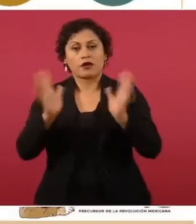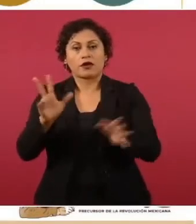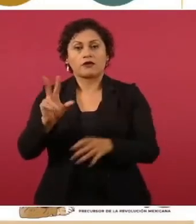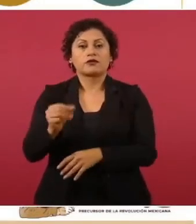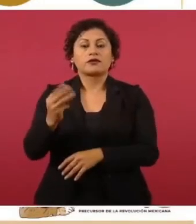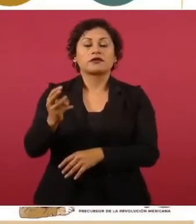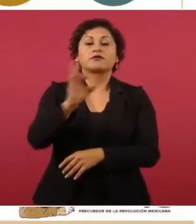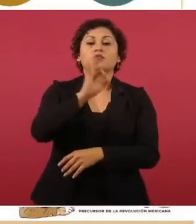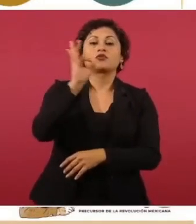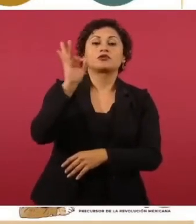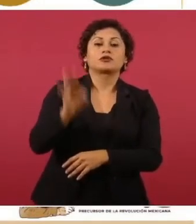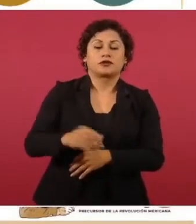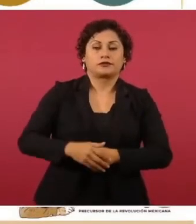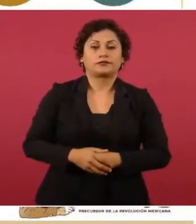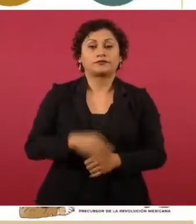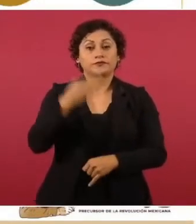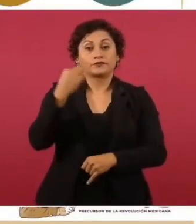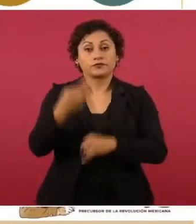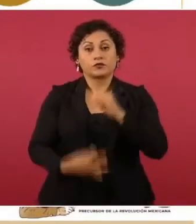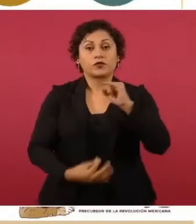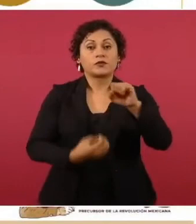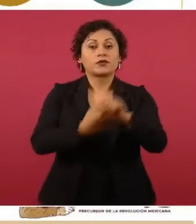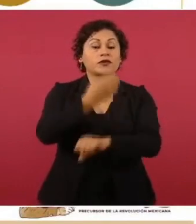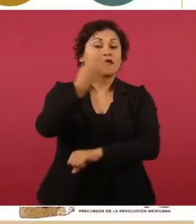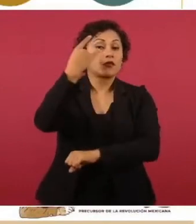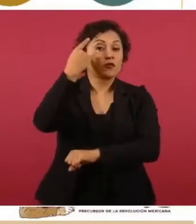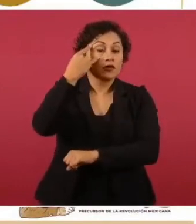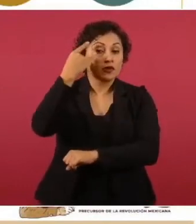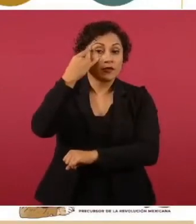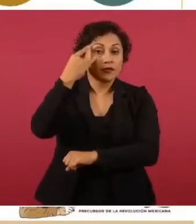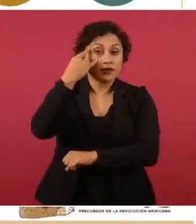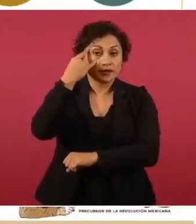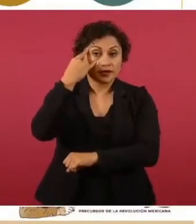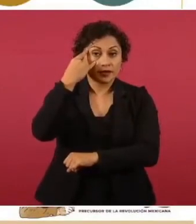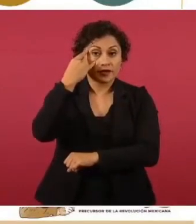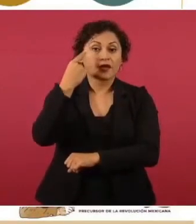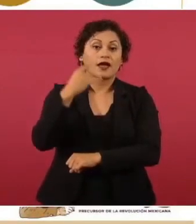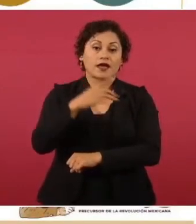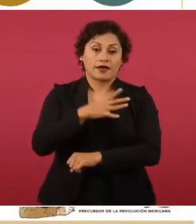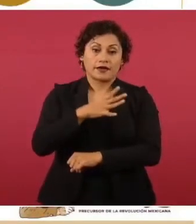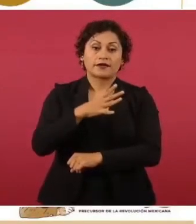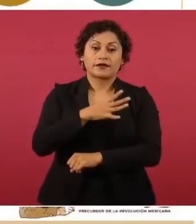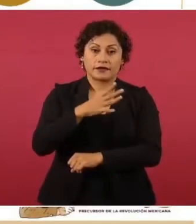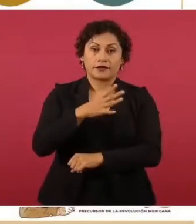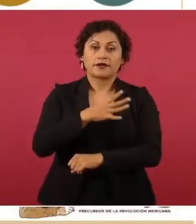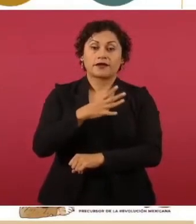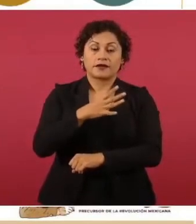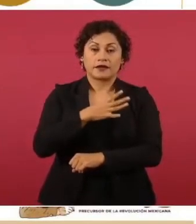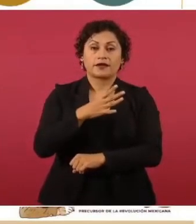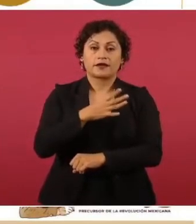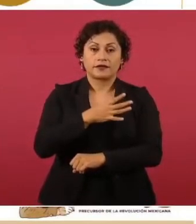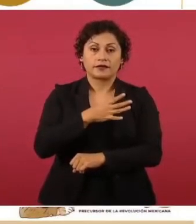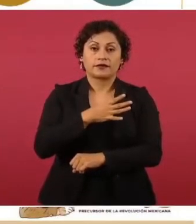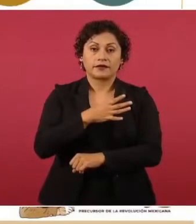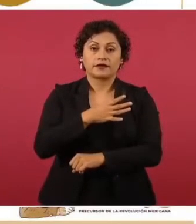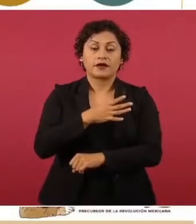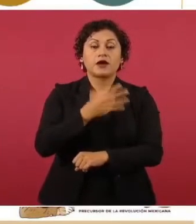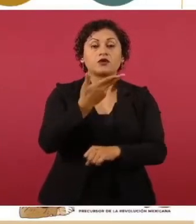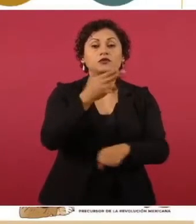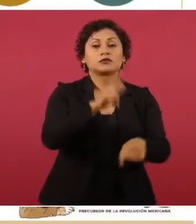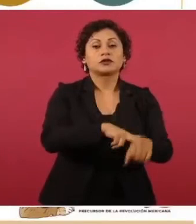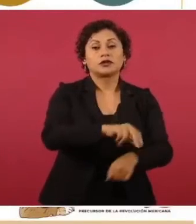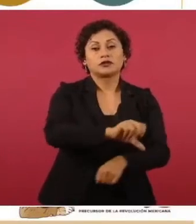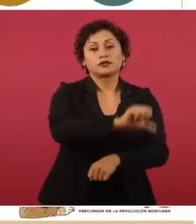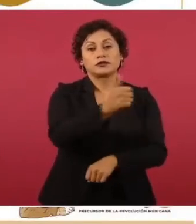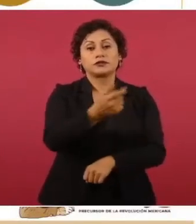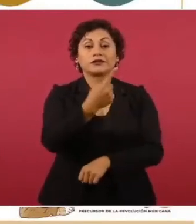al 83%. Y finalmente, el estado de Campeche, en donde contamos con la operación en 11 hospitales,